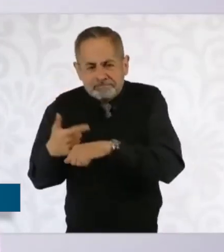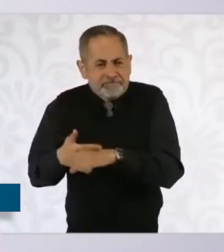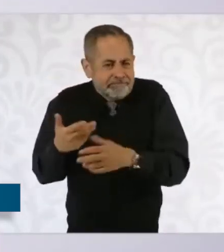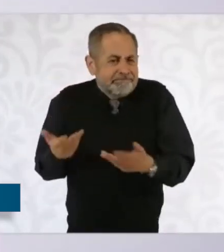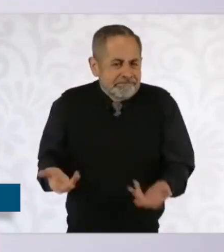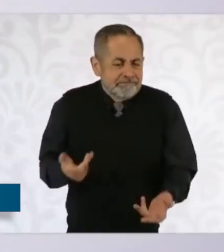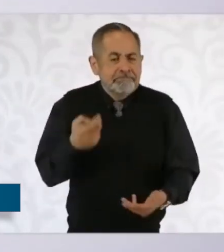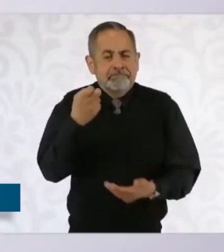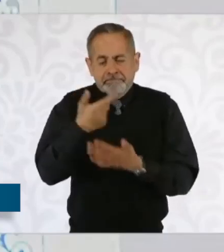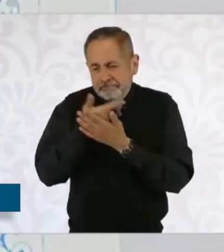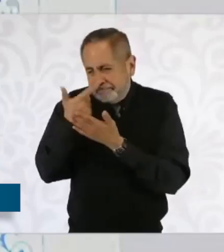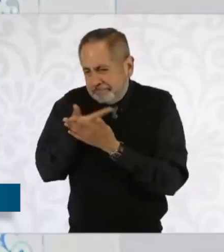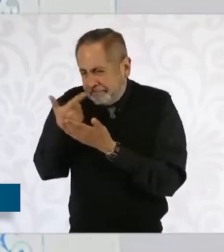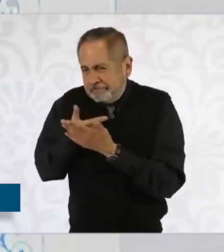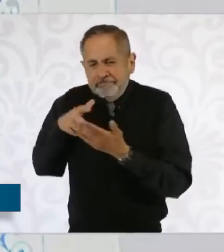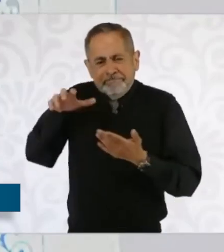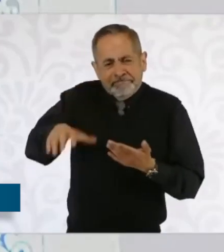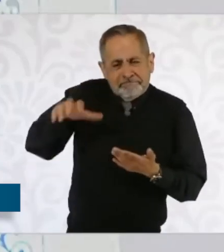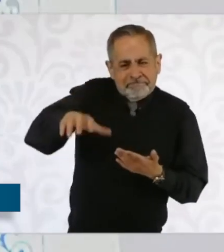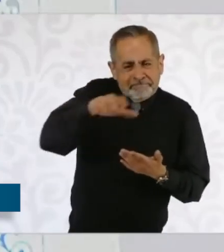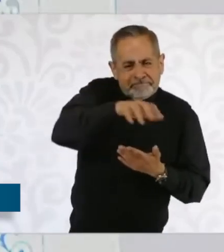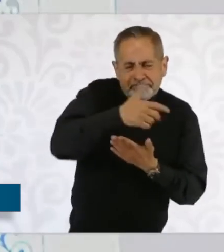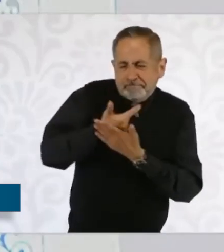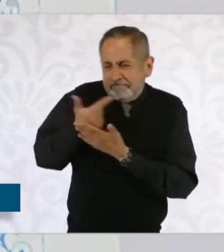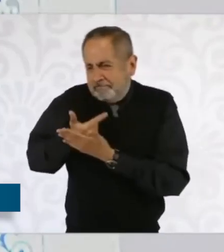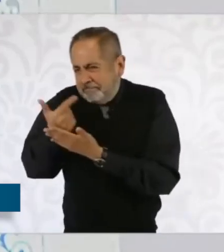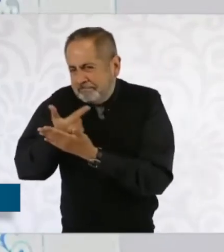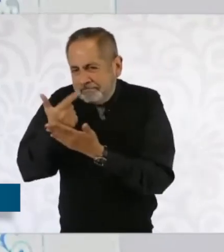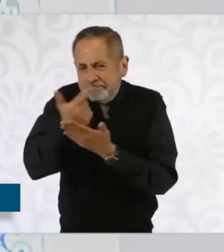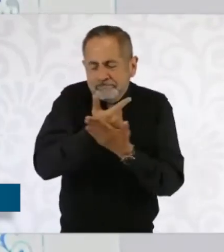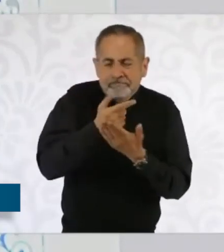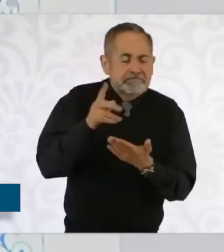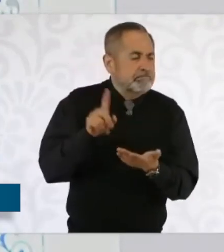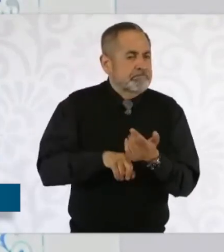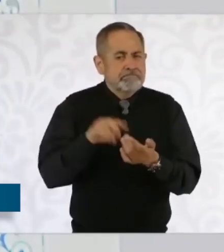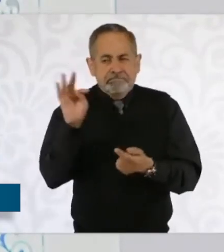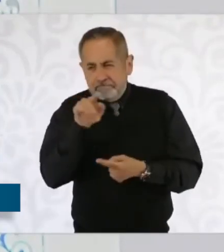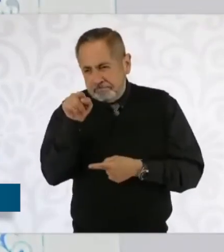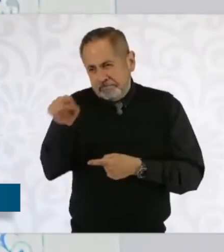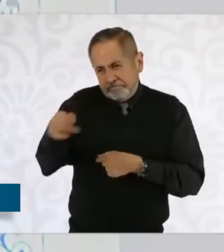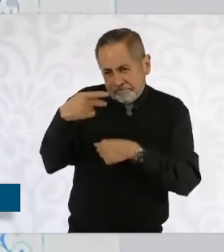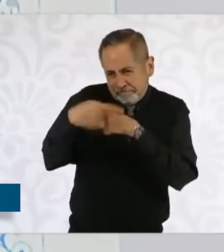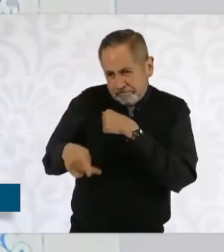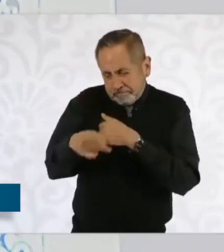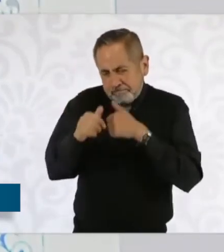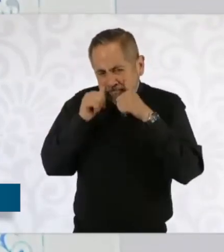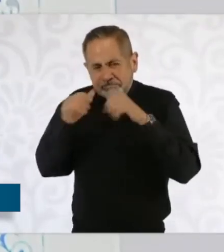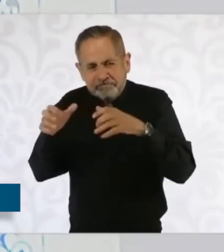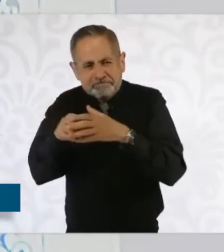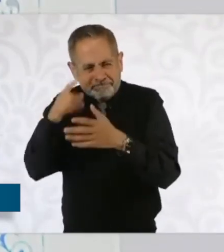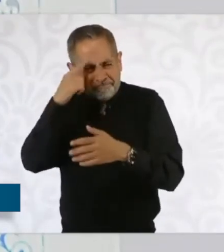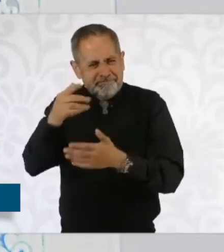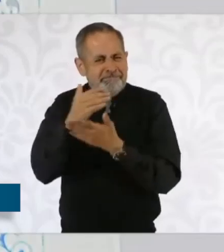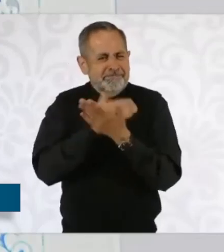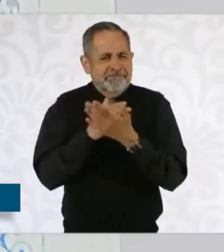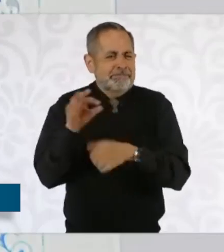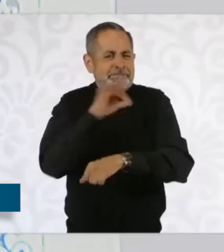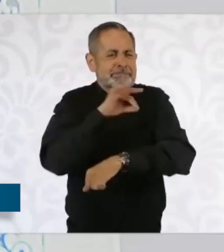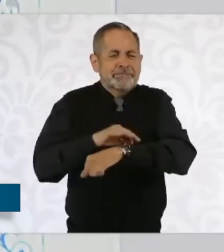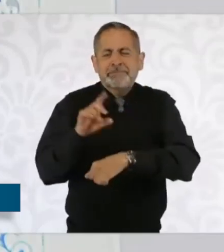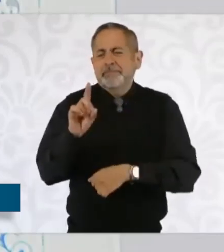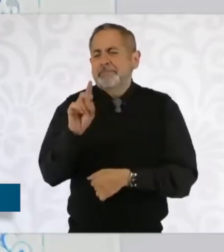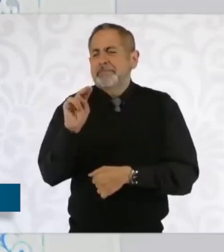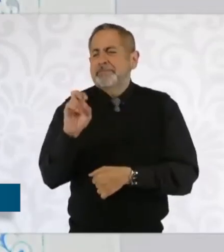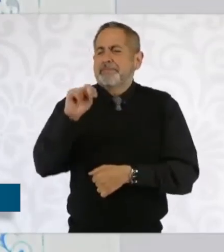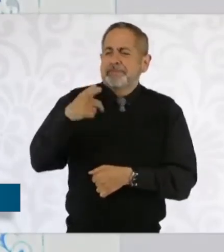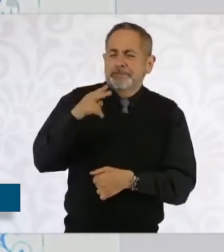de un sospechoso Las investigaciones continúan en curso para esclarecer el crimen la presidenta también destacó la existencia de dos